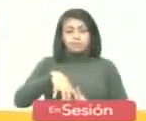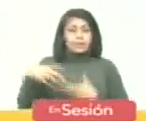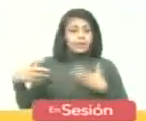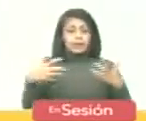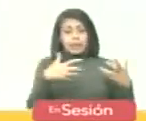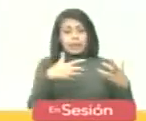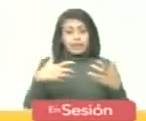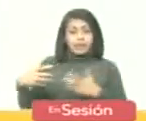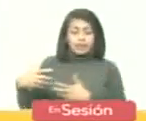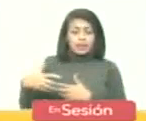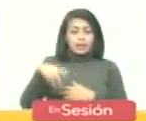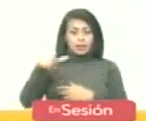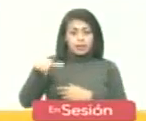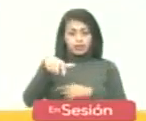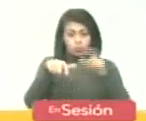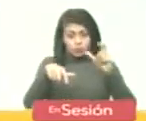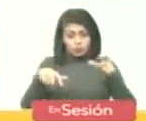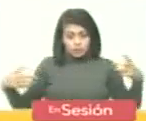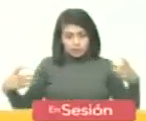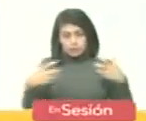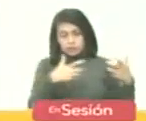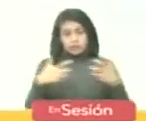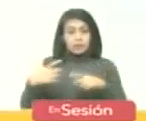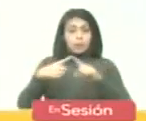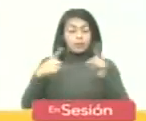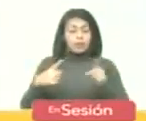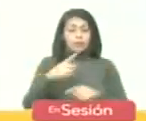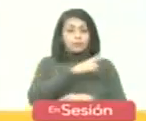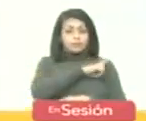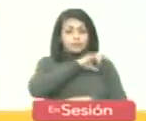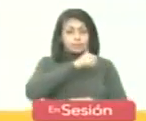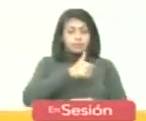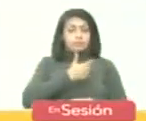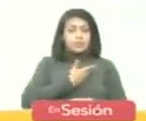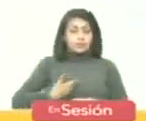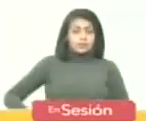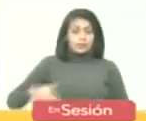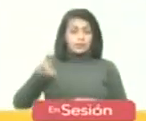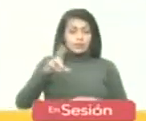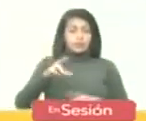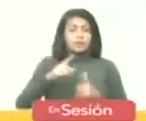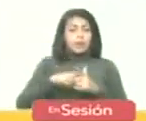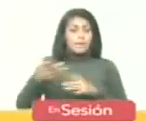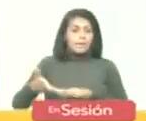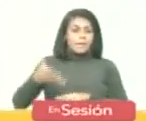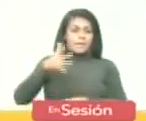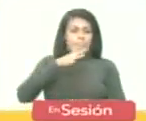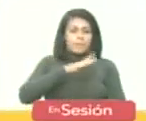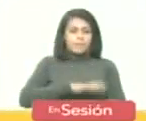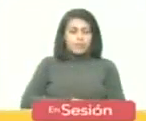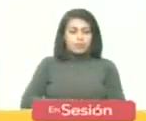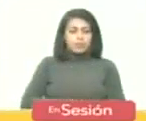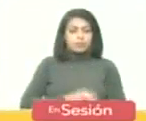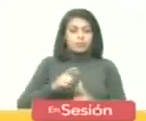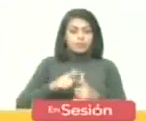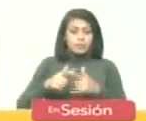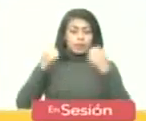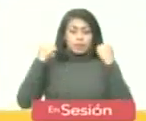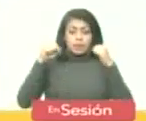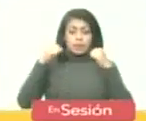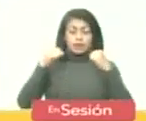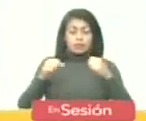civil. Pero en la cabeza del presidente de la República es peor, y eso es una práctica de